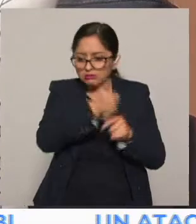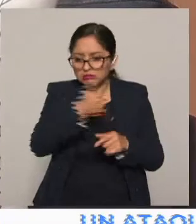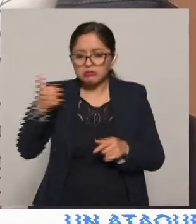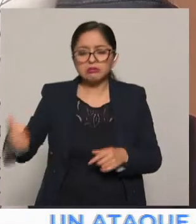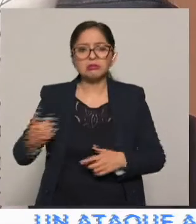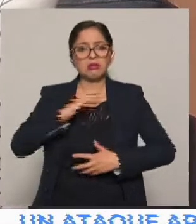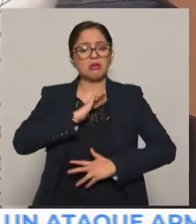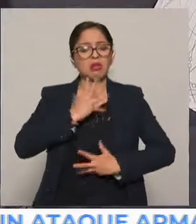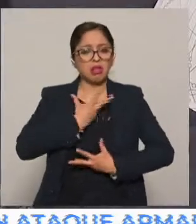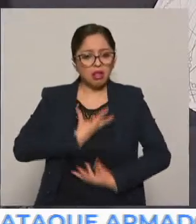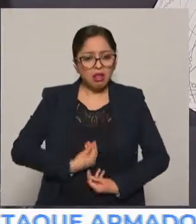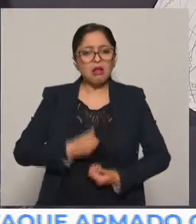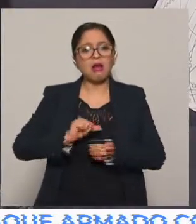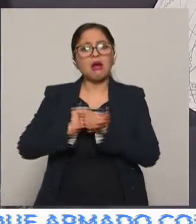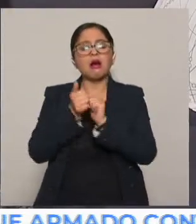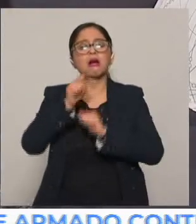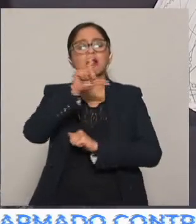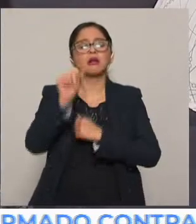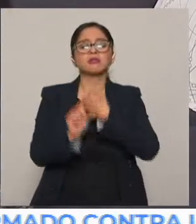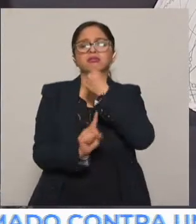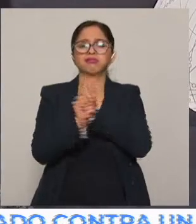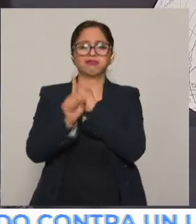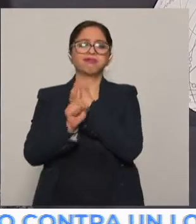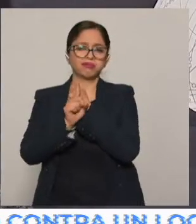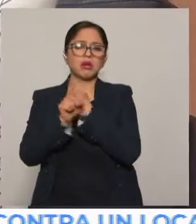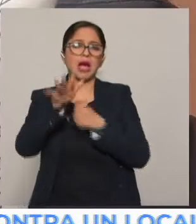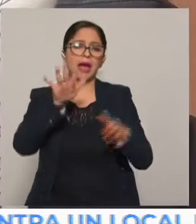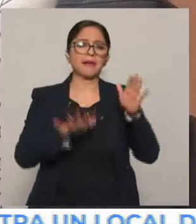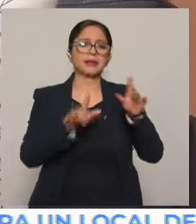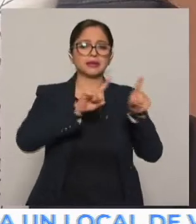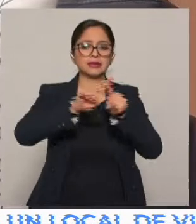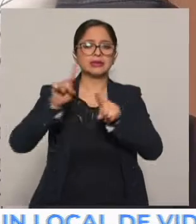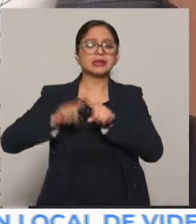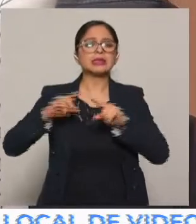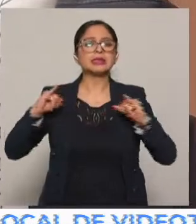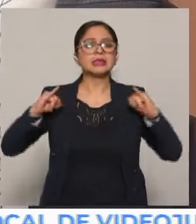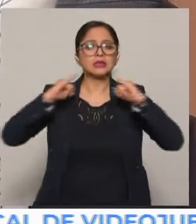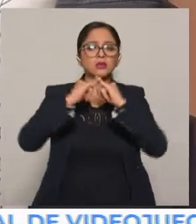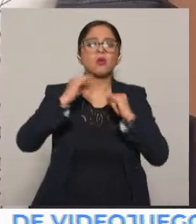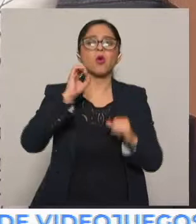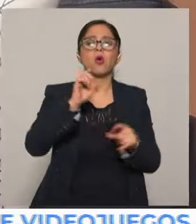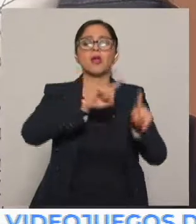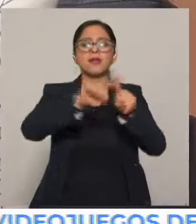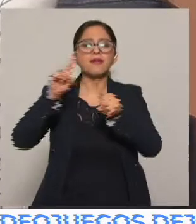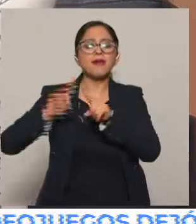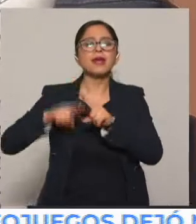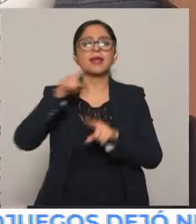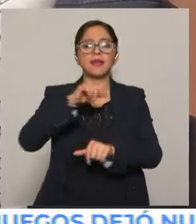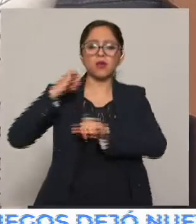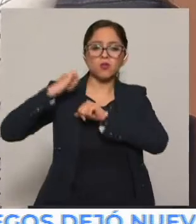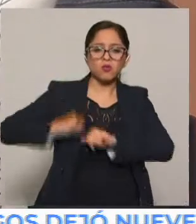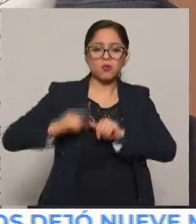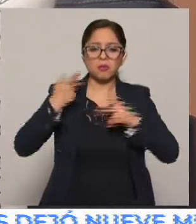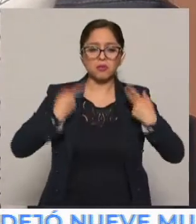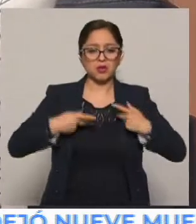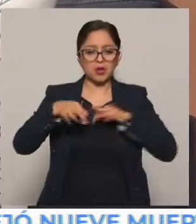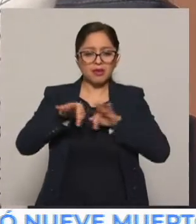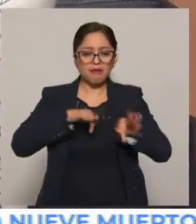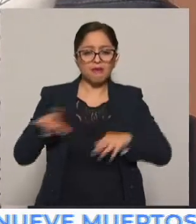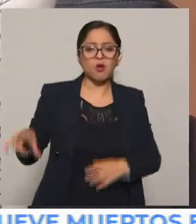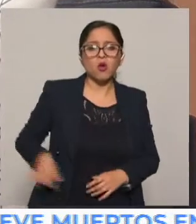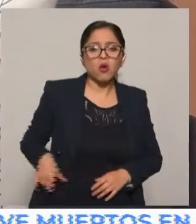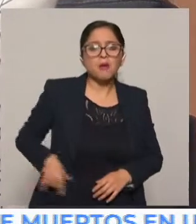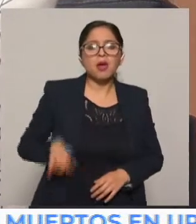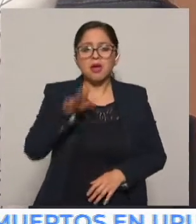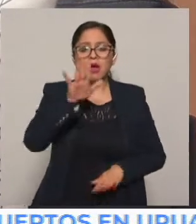una complicación por por las instituciones, por cada oficina, por cada funcionario o funcionaria que lo maltrata.